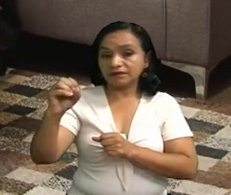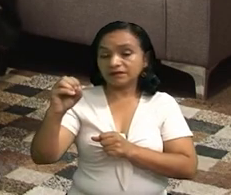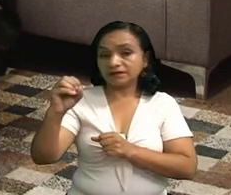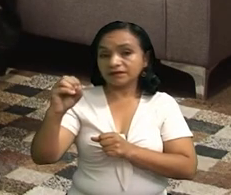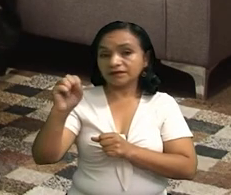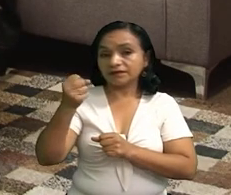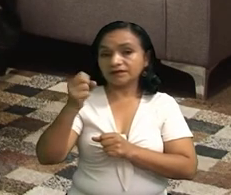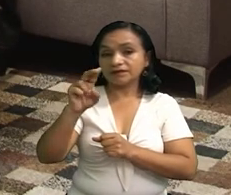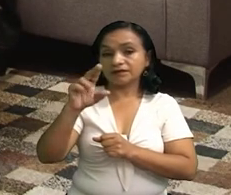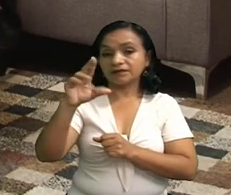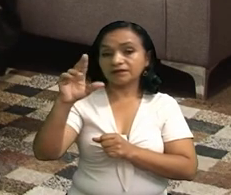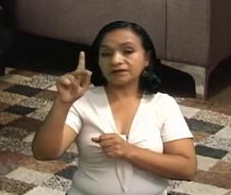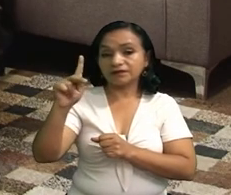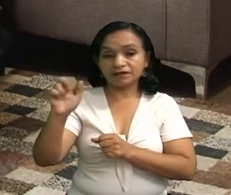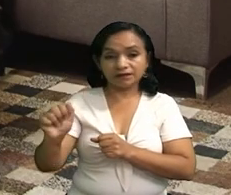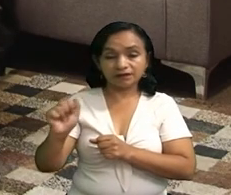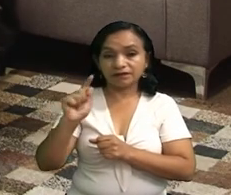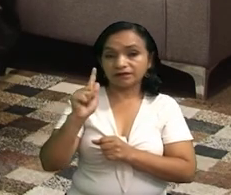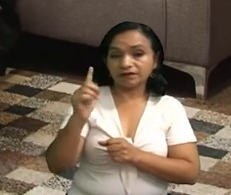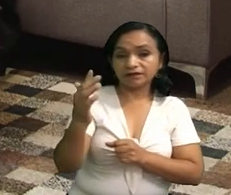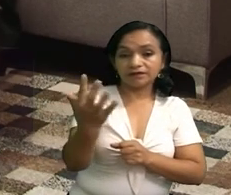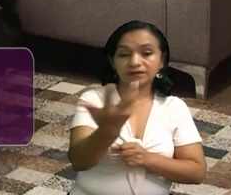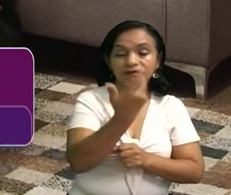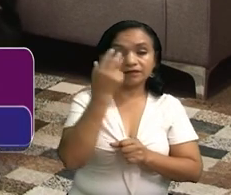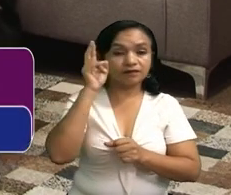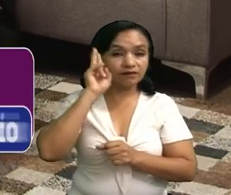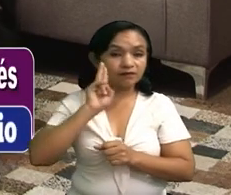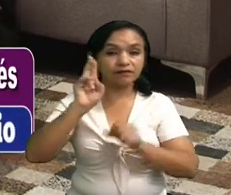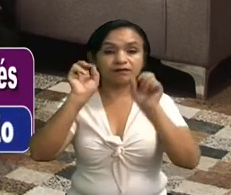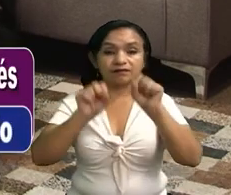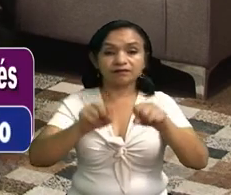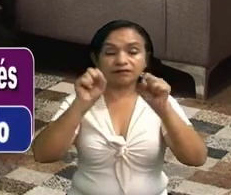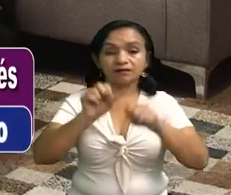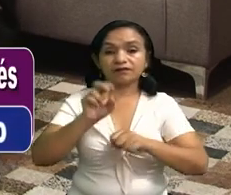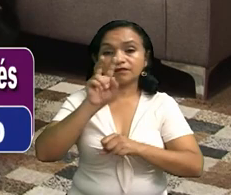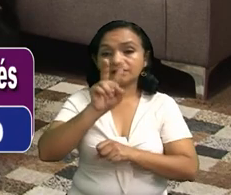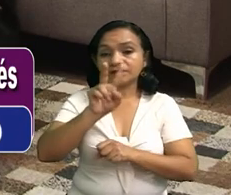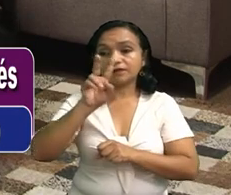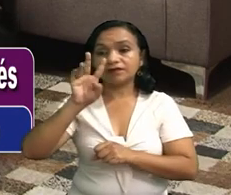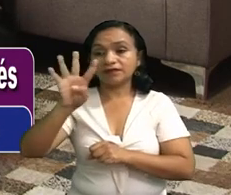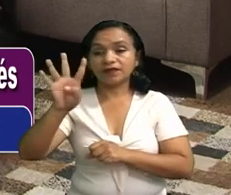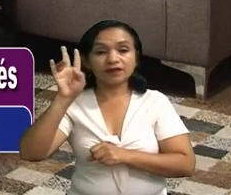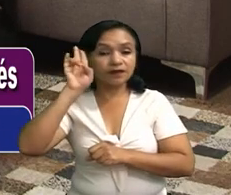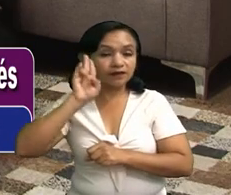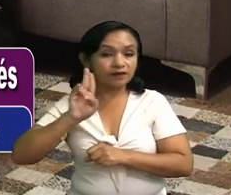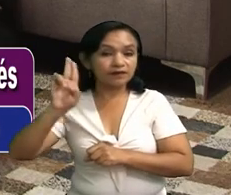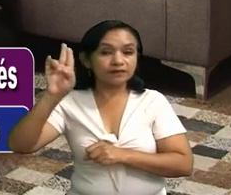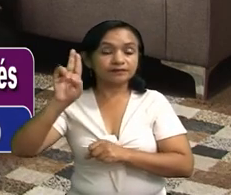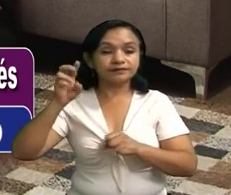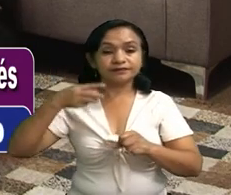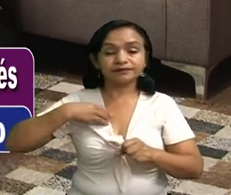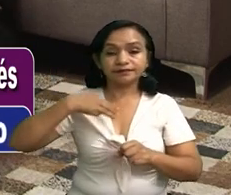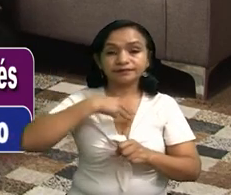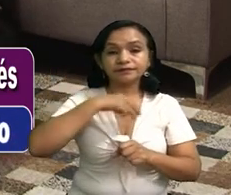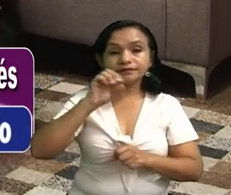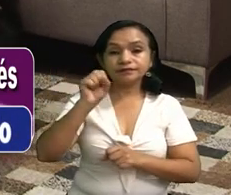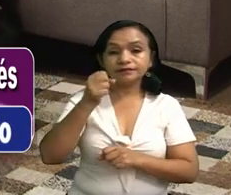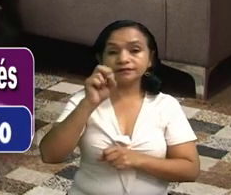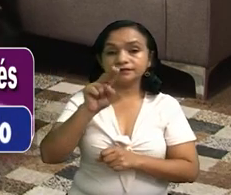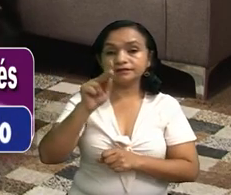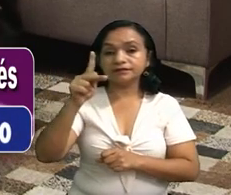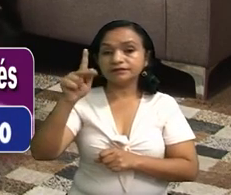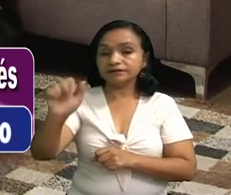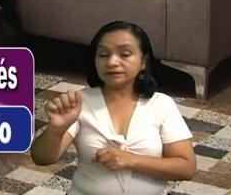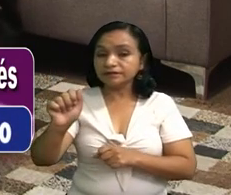del SUCA nos da esa oportunidad. ¿A todas? A todas las universidades. Nosotros somos 24 universidades miembros del SUCA. Entonces